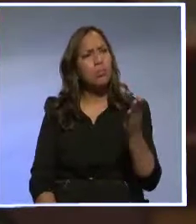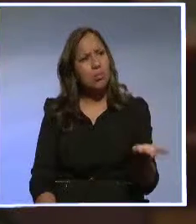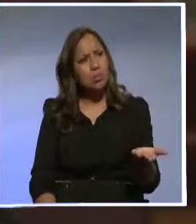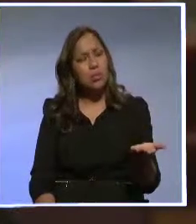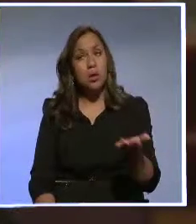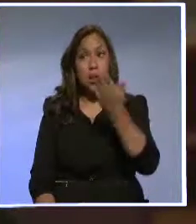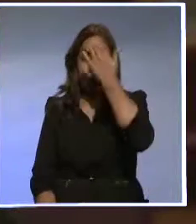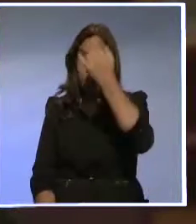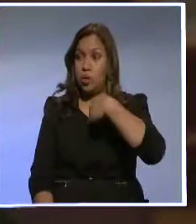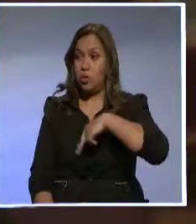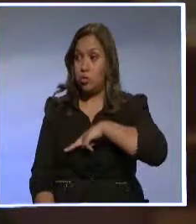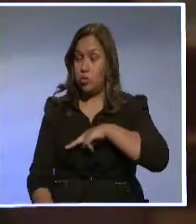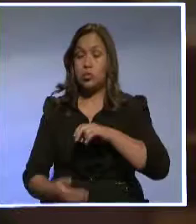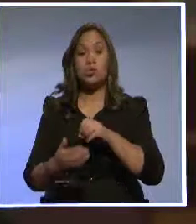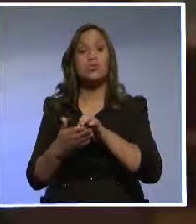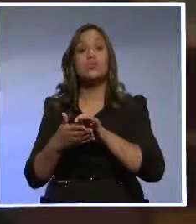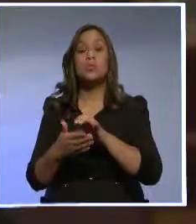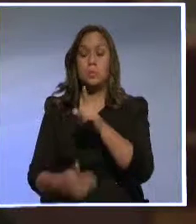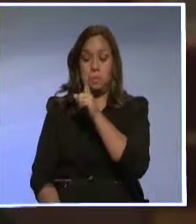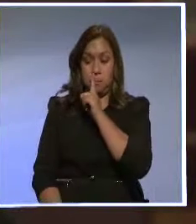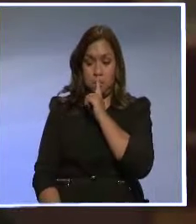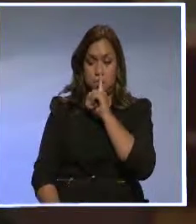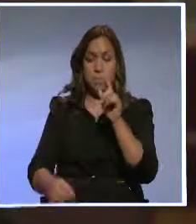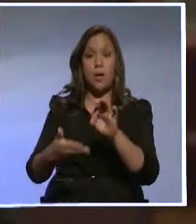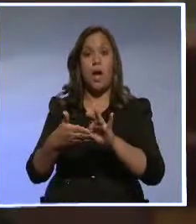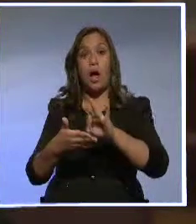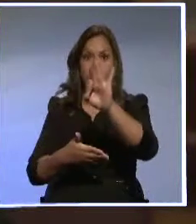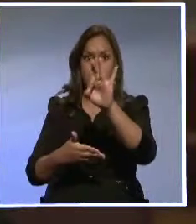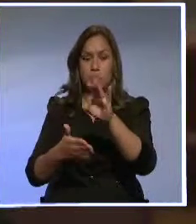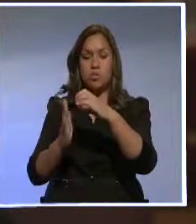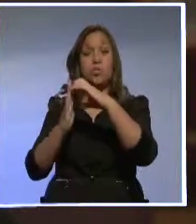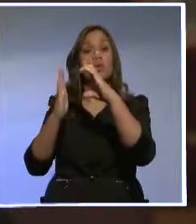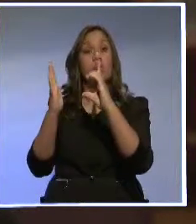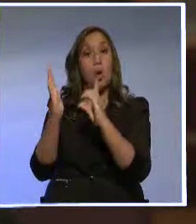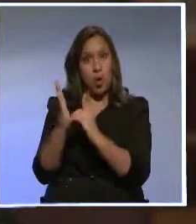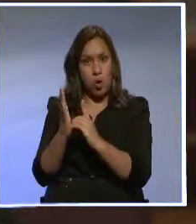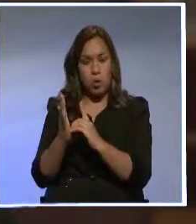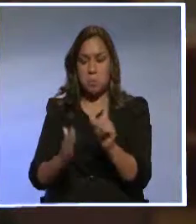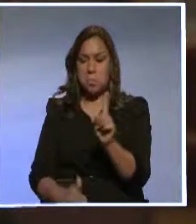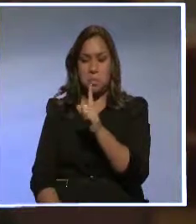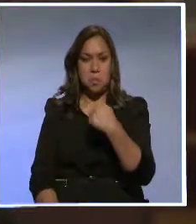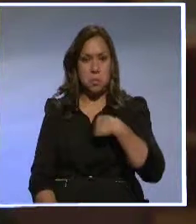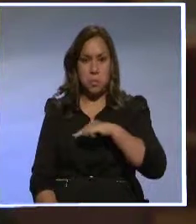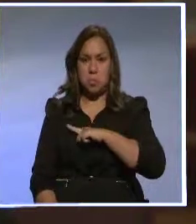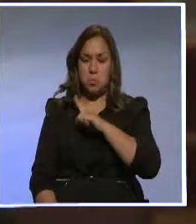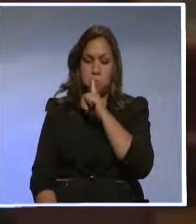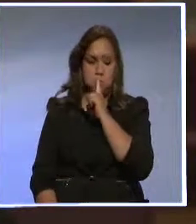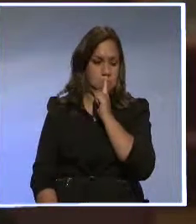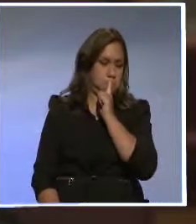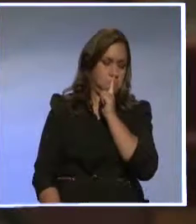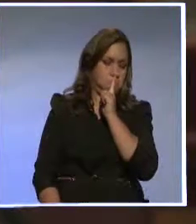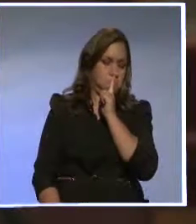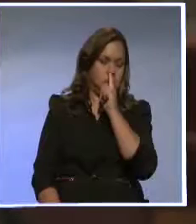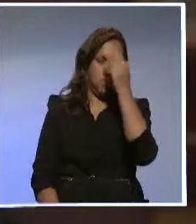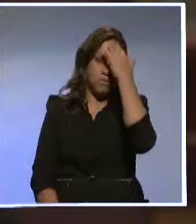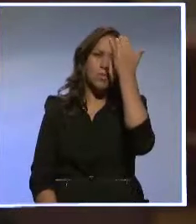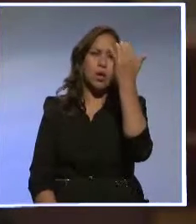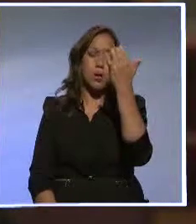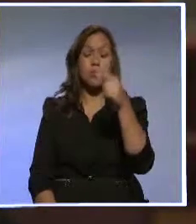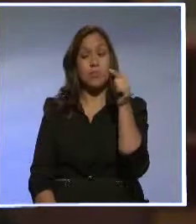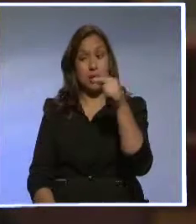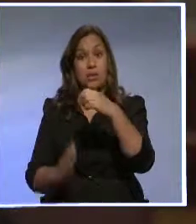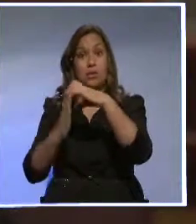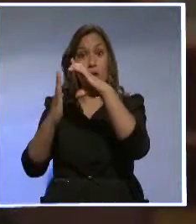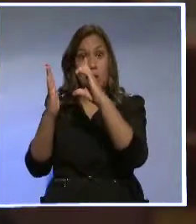código en su totalidad los cuatro libros del código nosotros nos abstuvimos porque consideramos que este